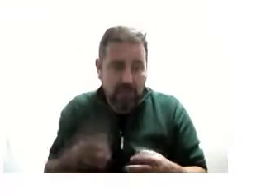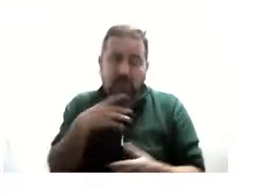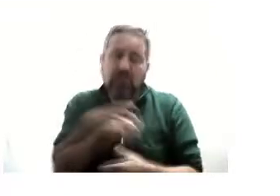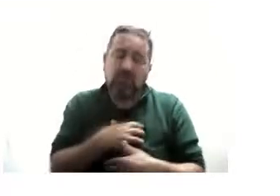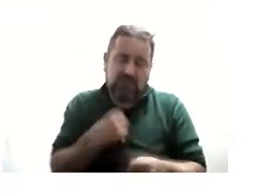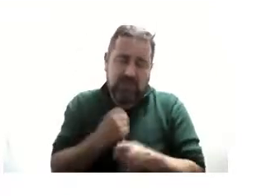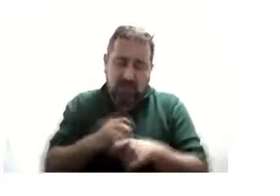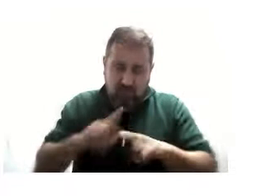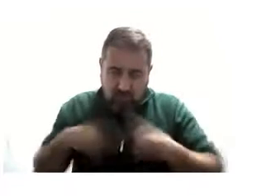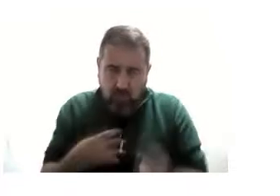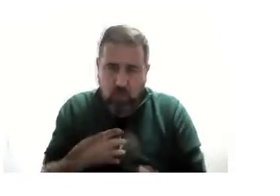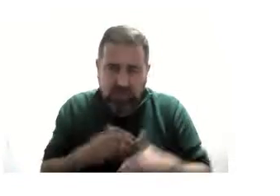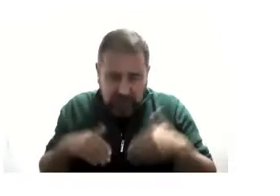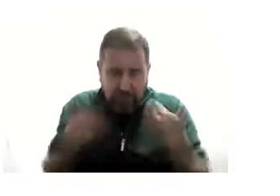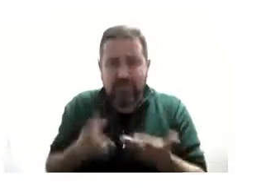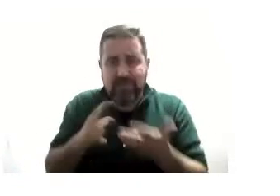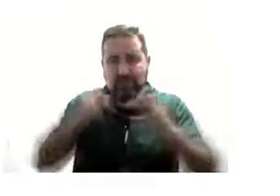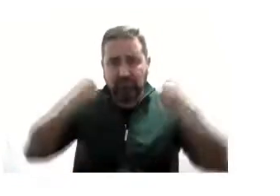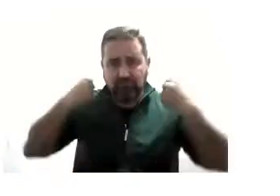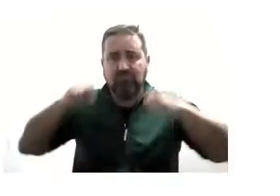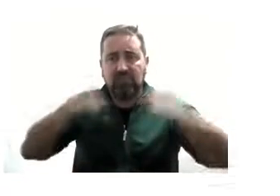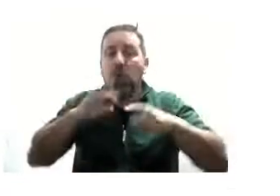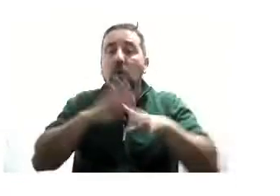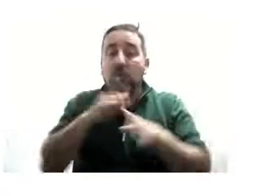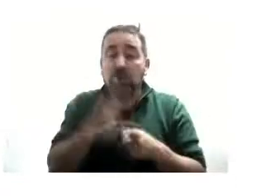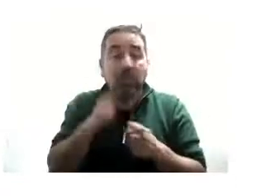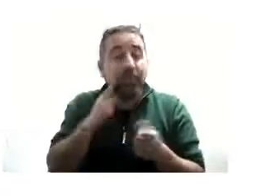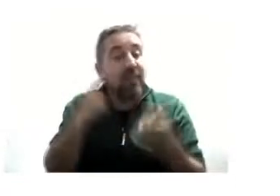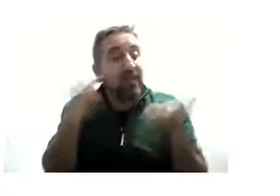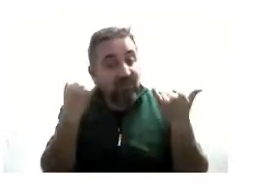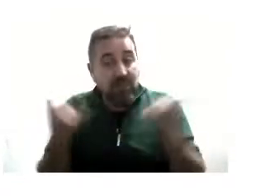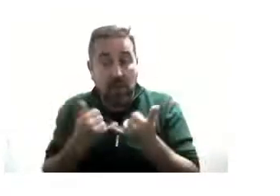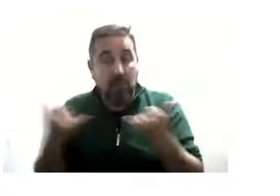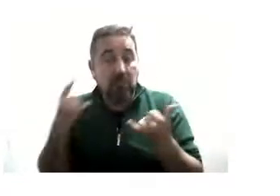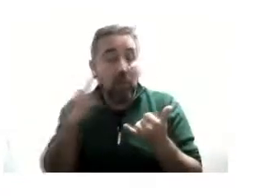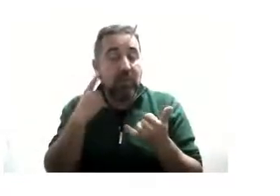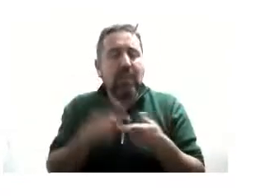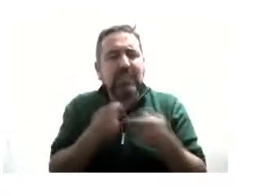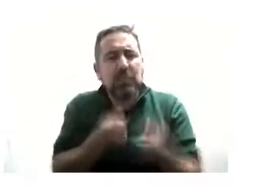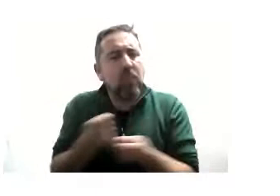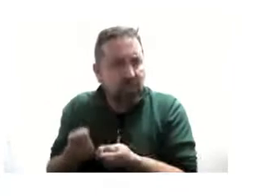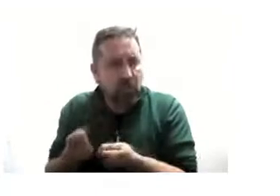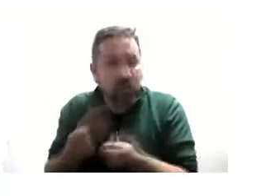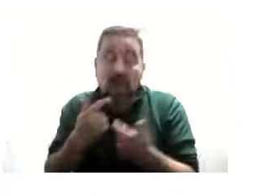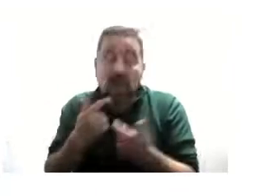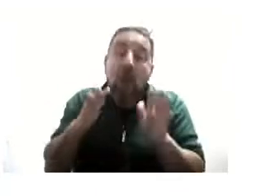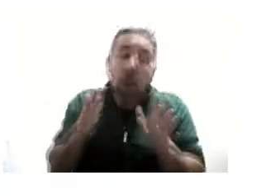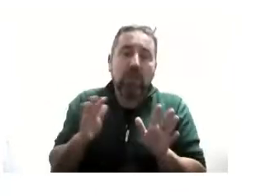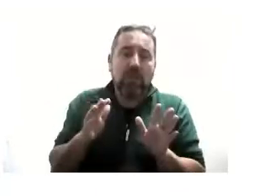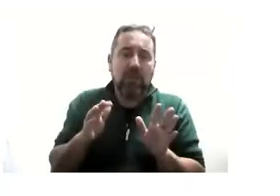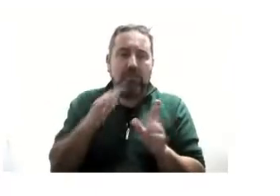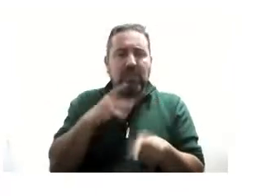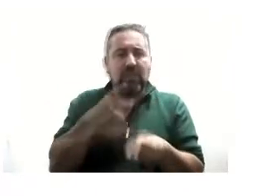¿no? Entonces, en ese sentido, es fundamental la estimulación de la vía auditiva y por lo tanto, aunque perdamos mucha audición,